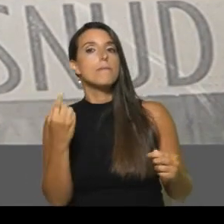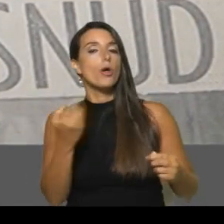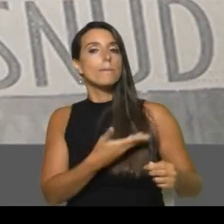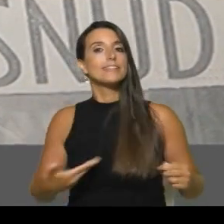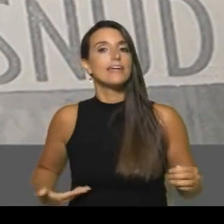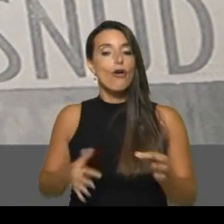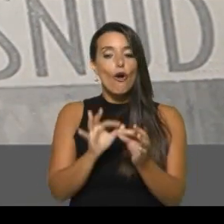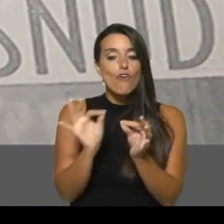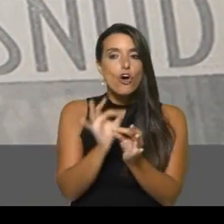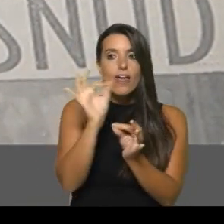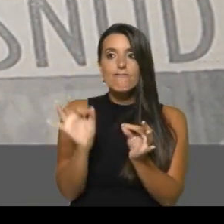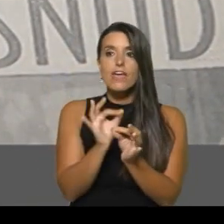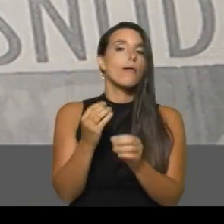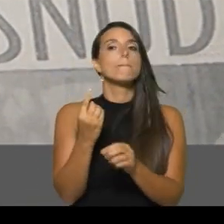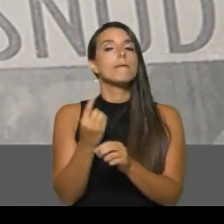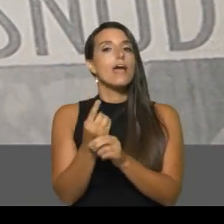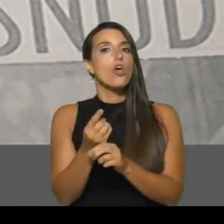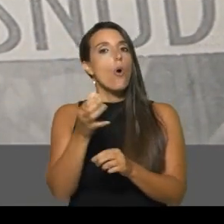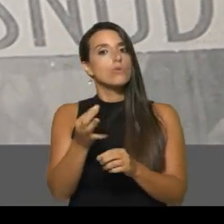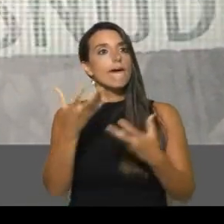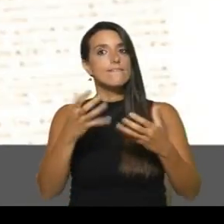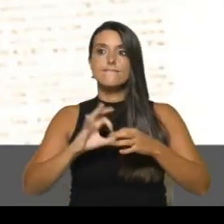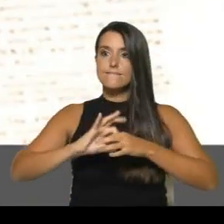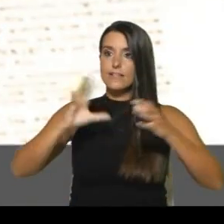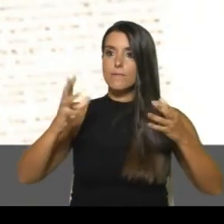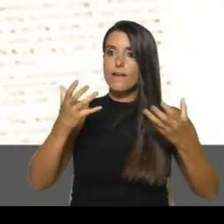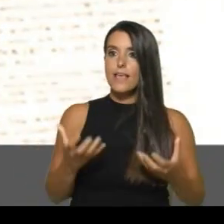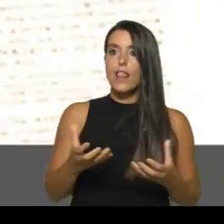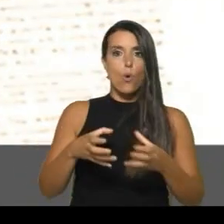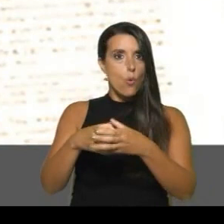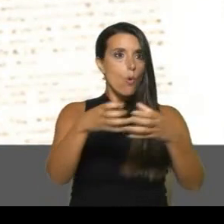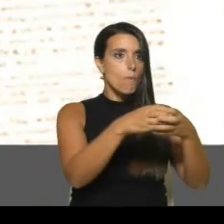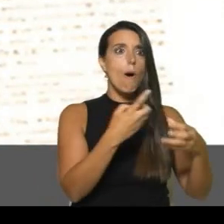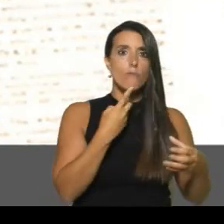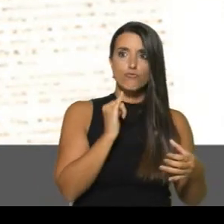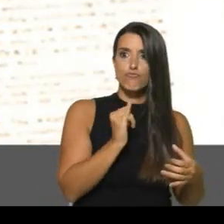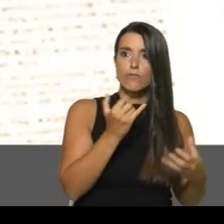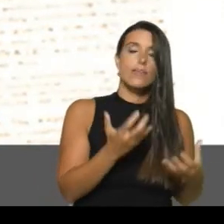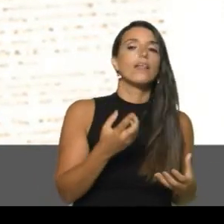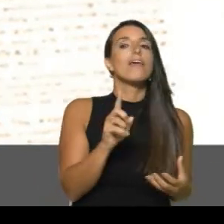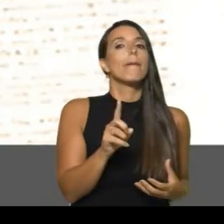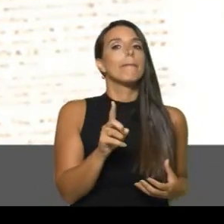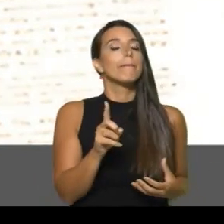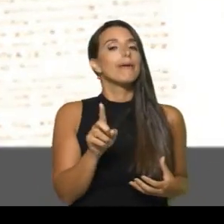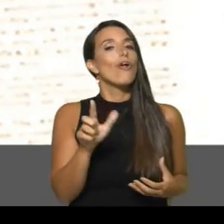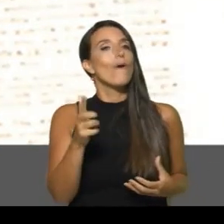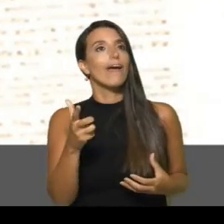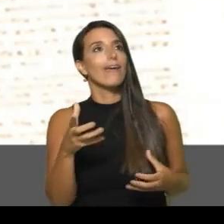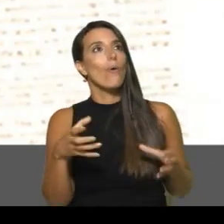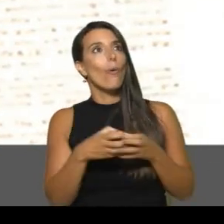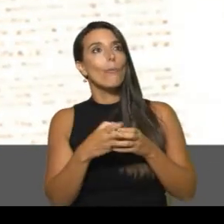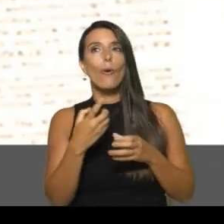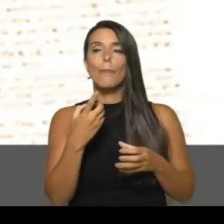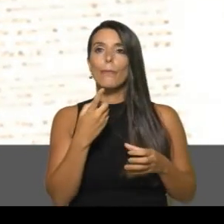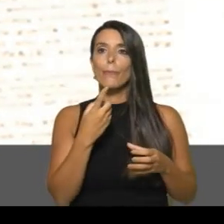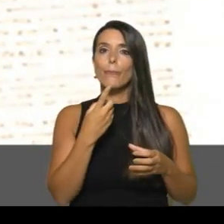bordaberry está del lado democrático digamos de los partidos pero no hay partido para ir sintetizando que de